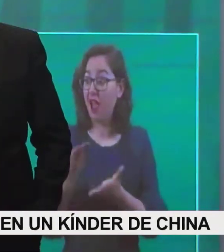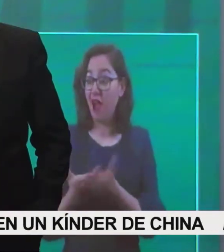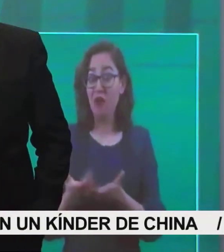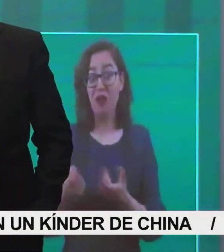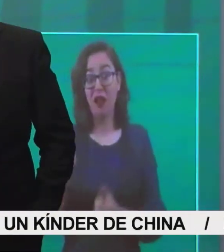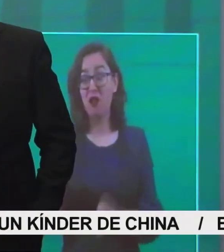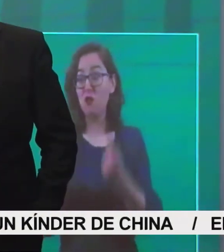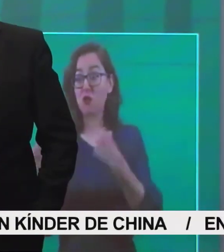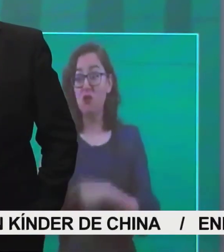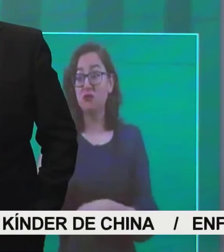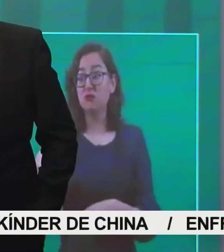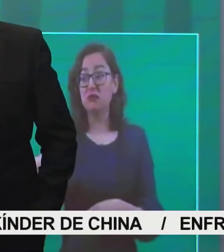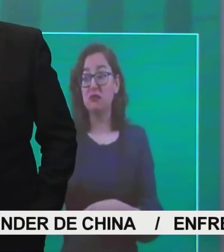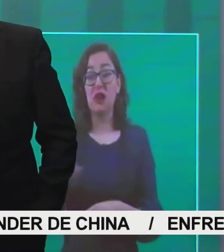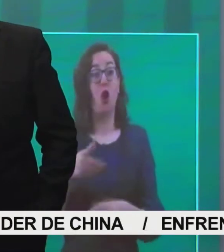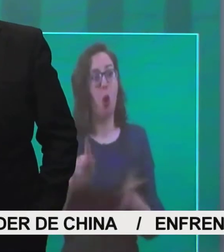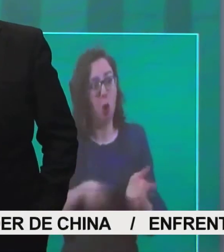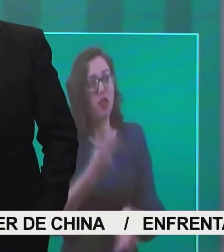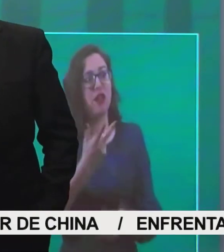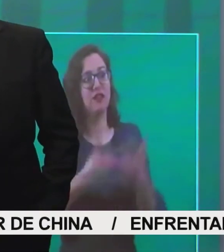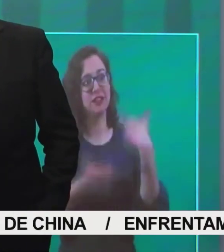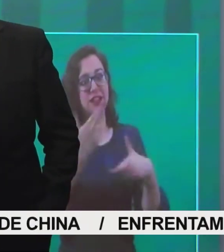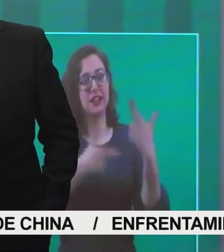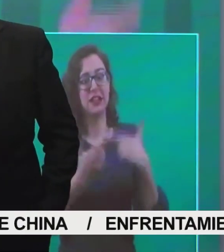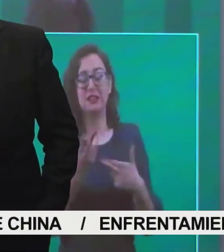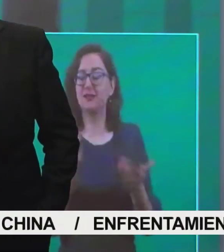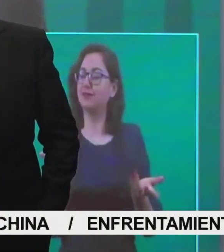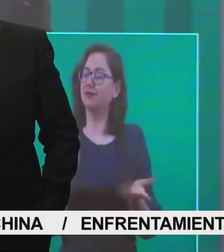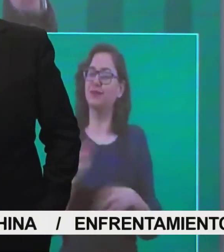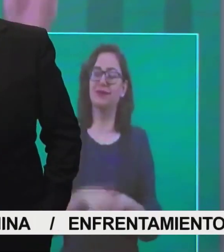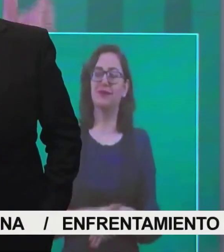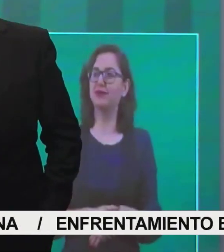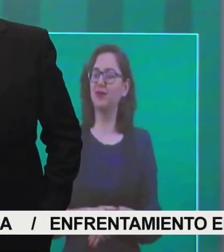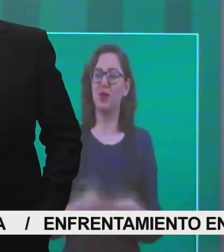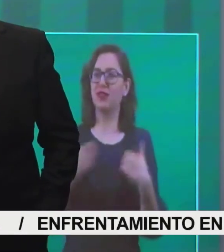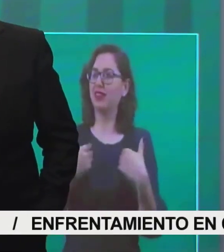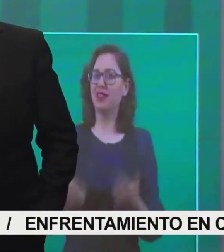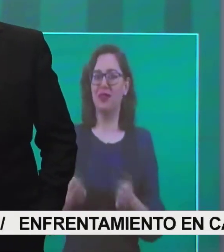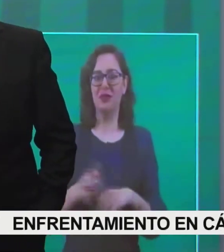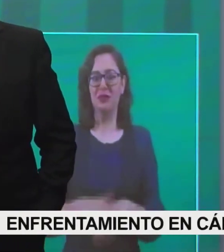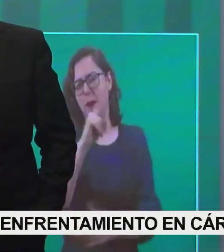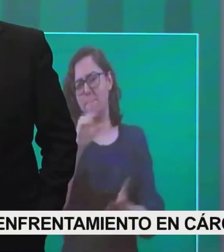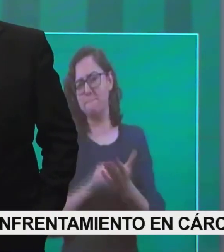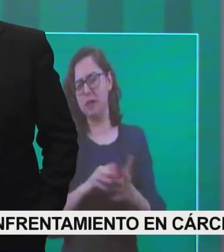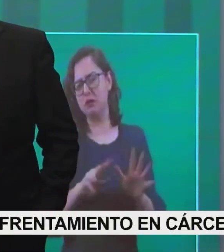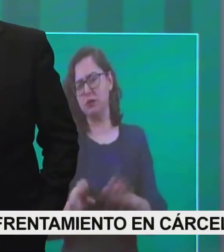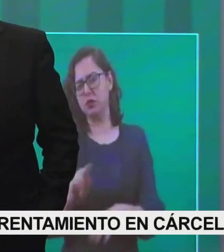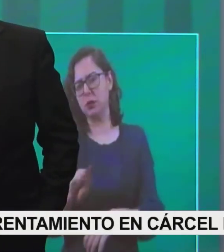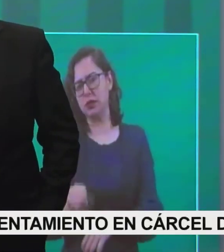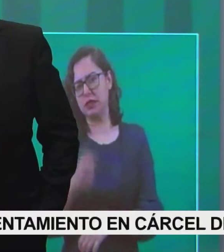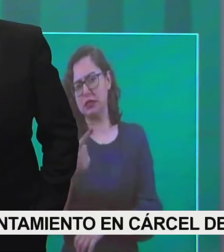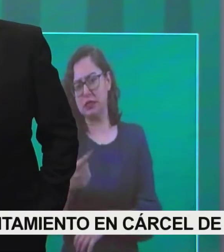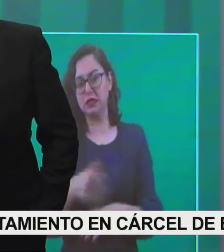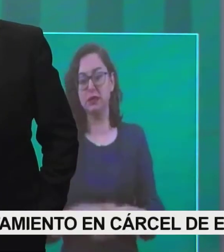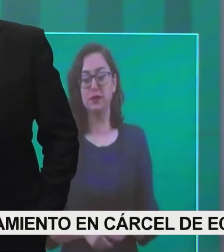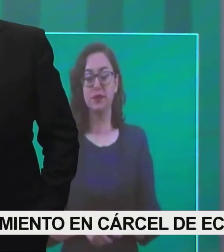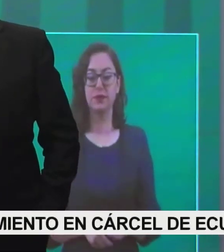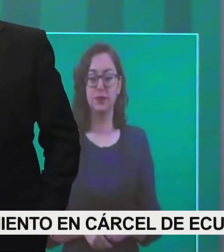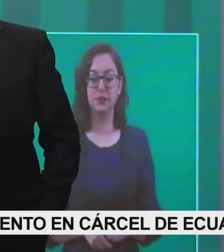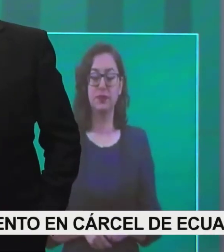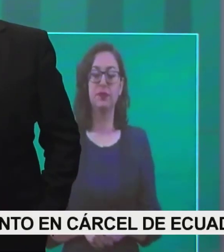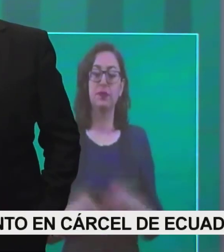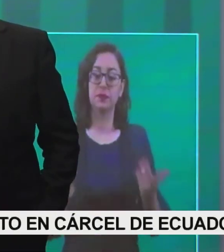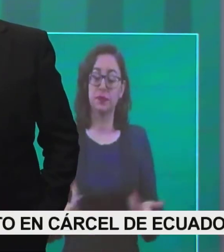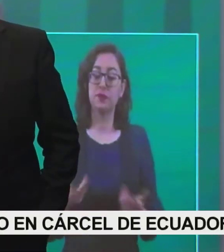INE desaparezca tal como lo conocemos y se convierta en una extensión del Poder Judicial. ¿Eso le